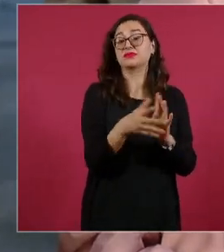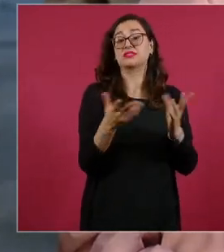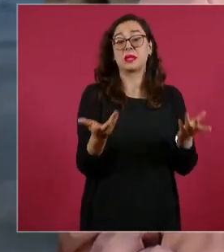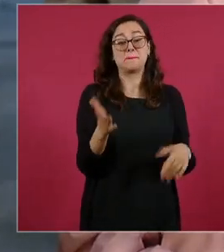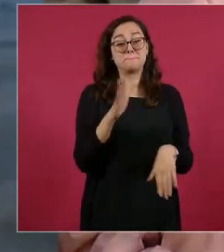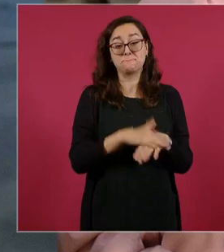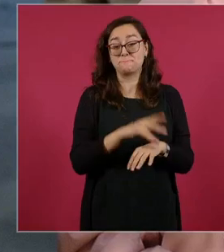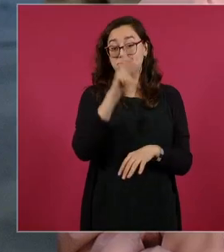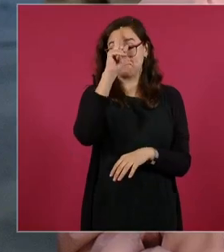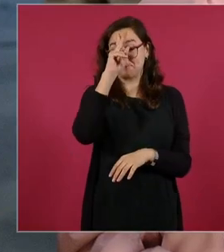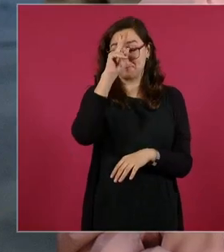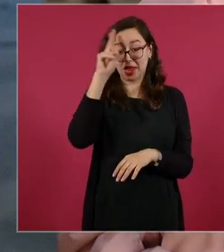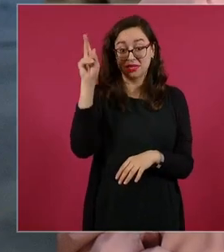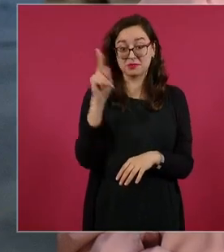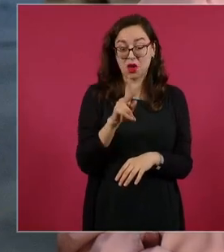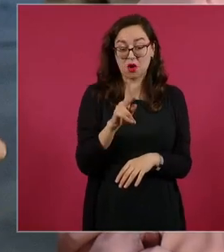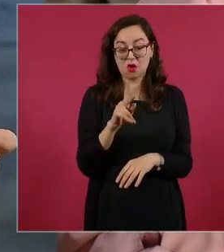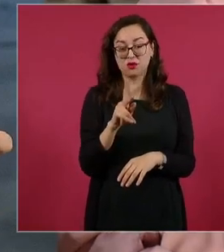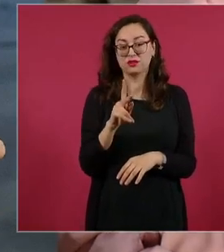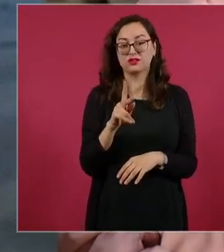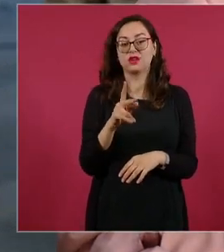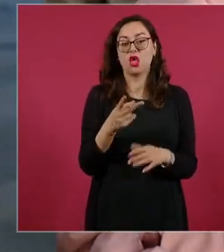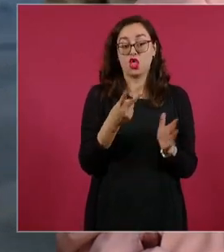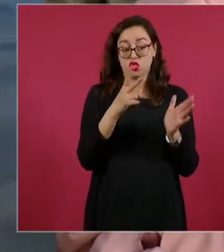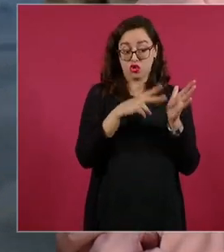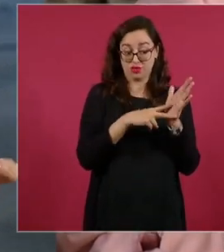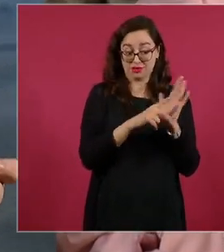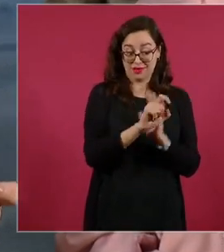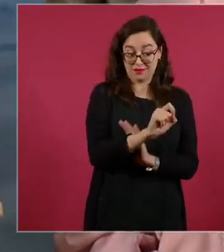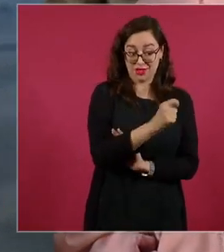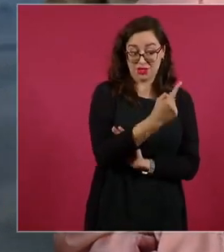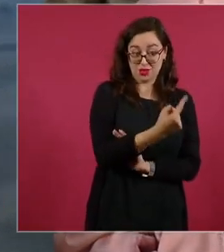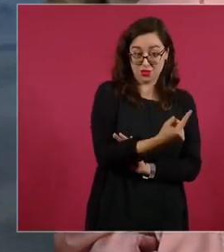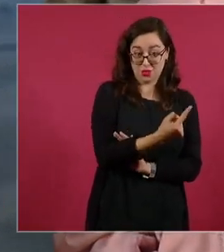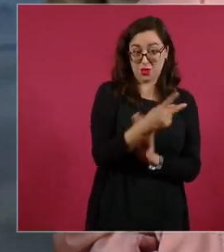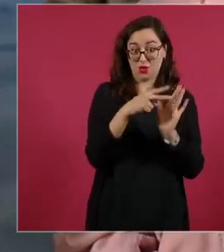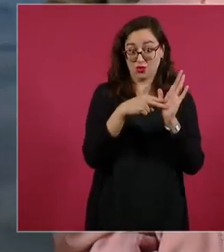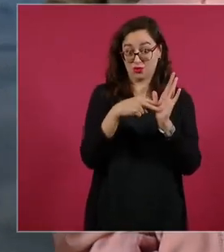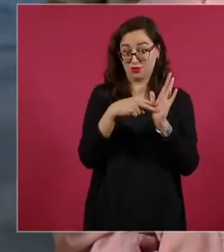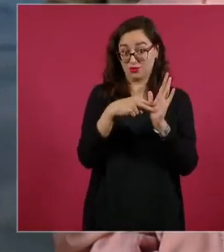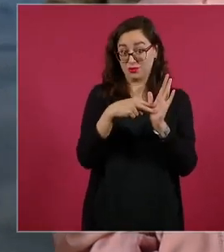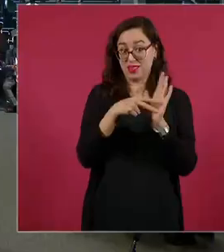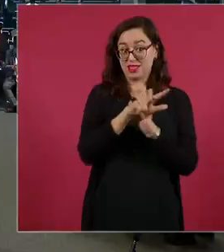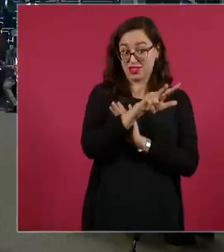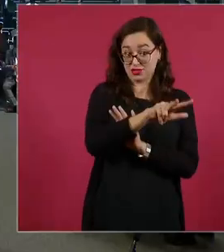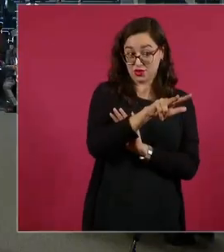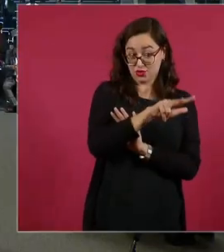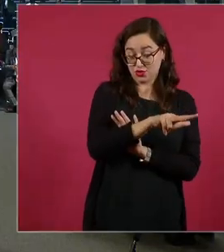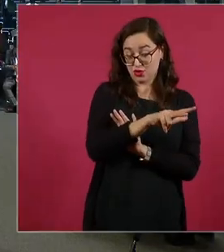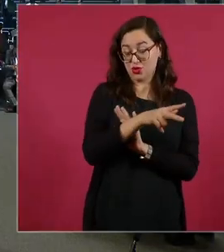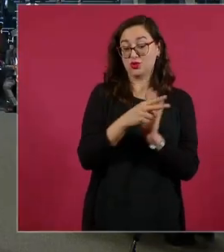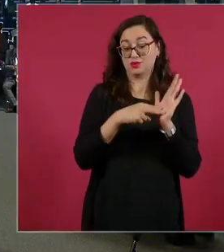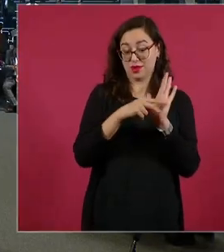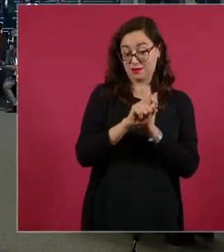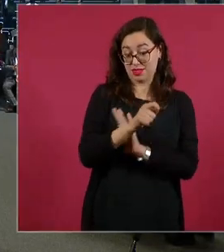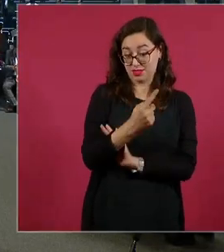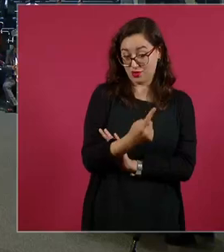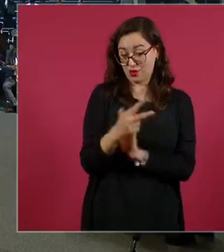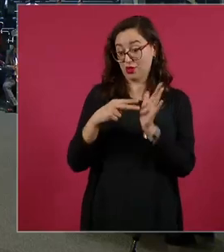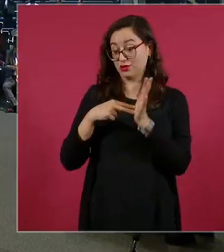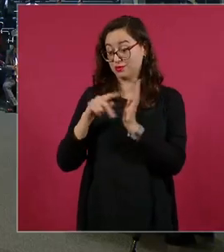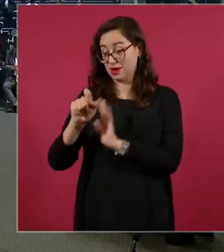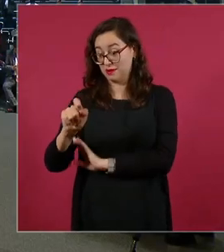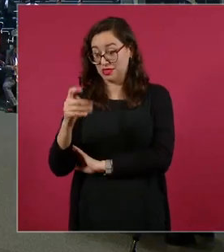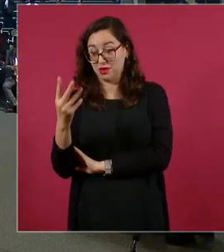Coincide Con Los Años Electorales 2021 2018 2024 Regularmente